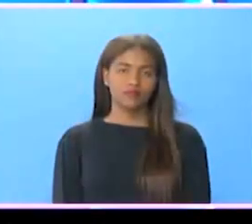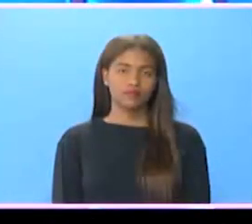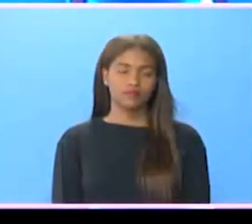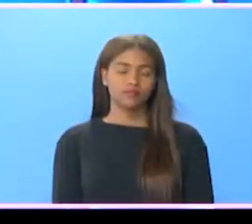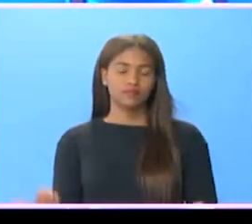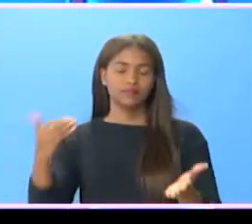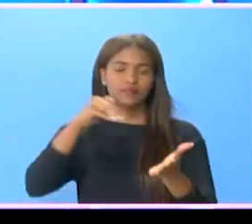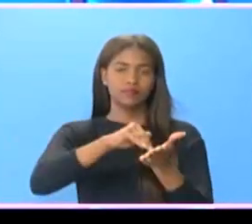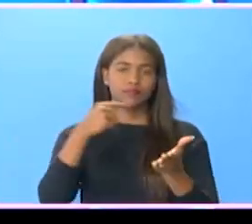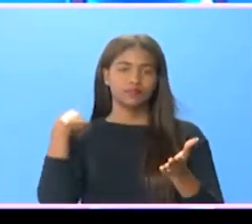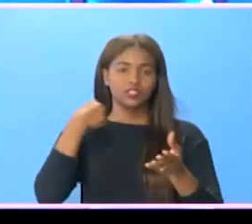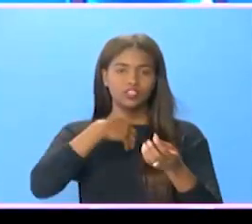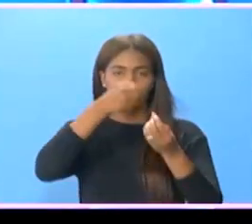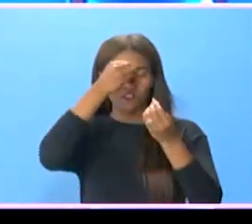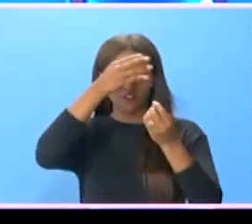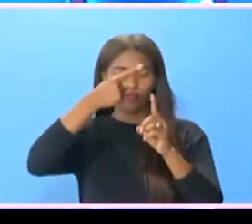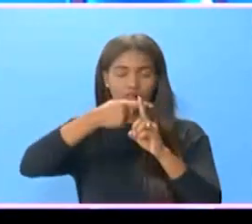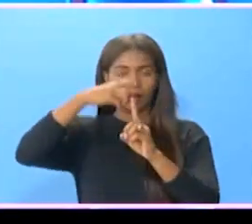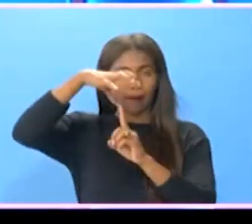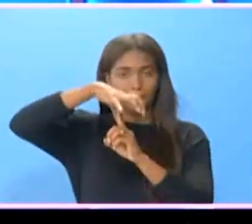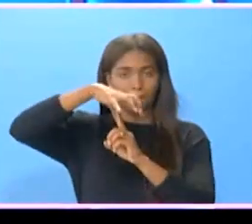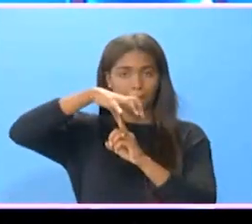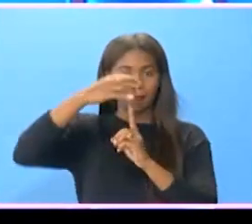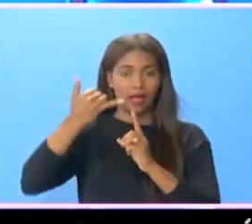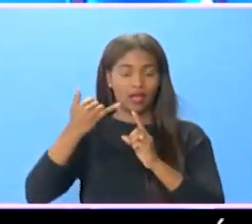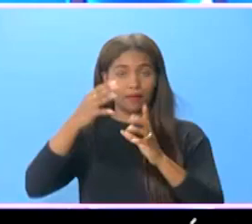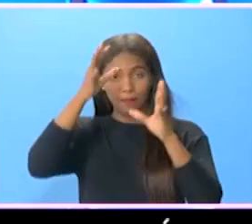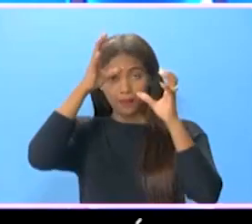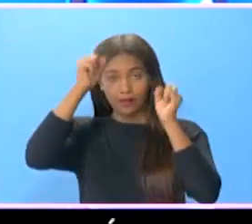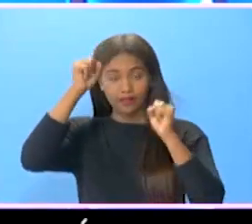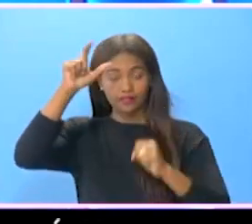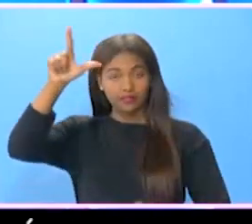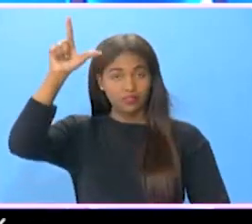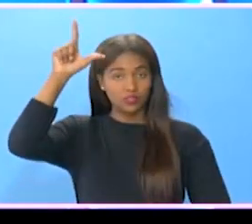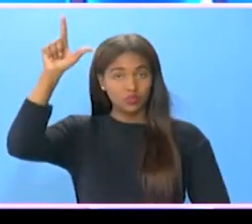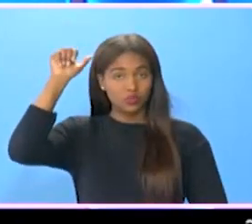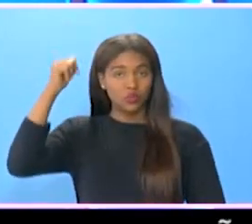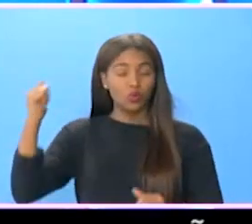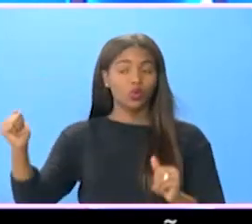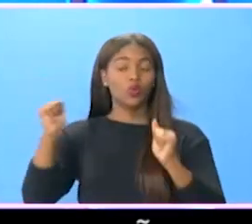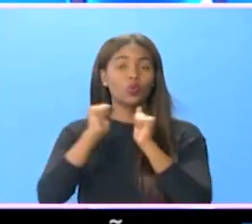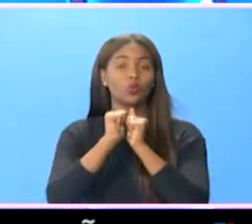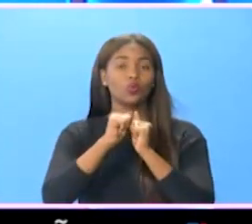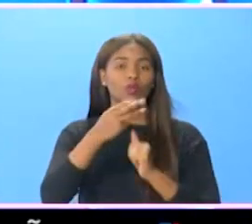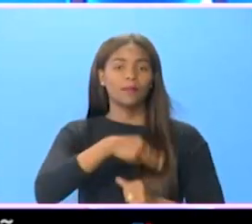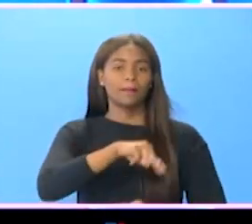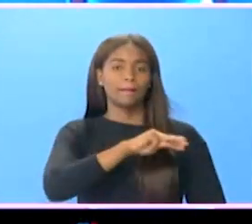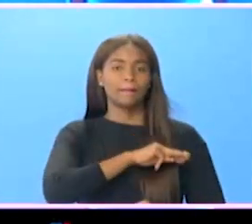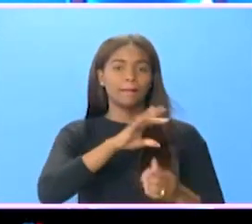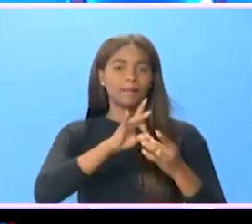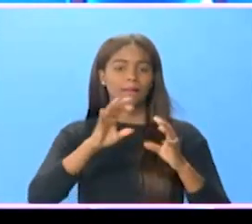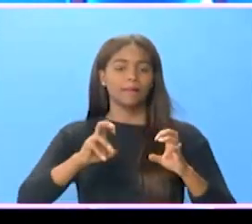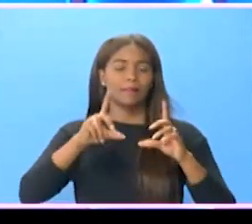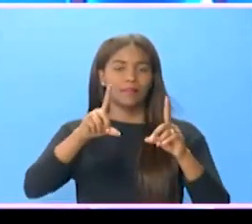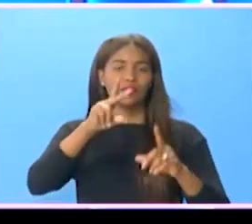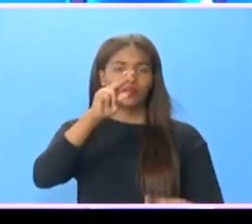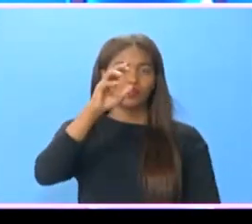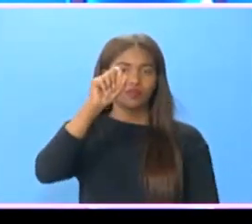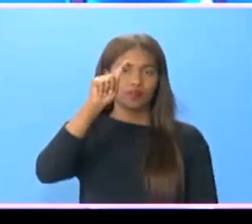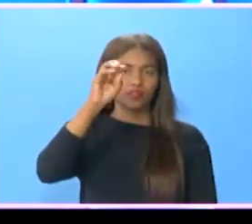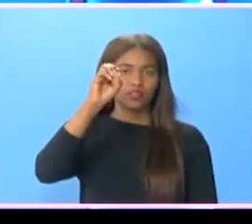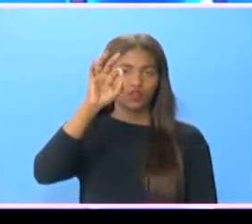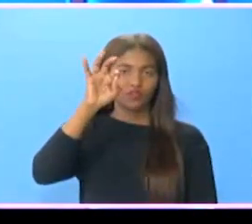Señores, y volvemos al Palacio Nacional, donde el presidente Luis Abinader, junto al ministro de Educación Roberto